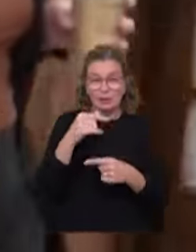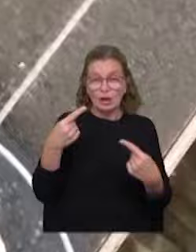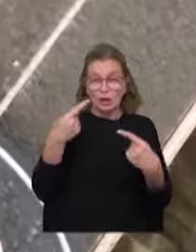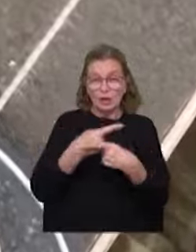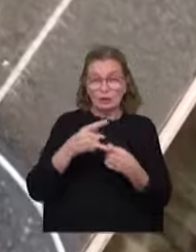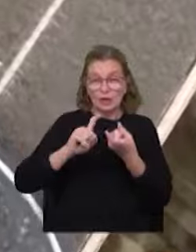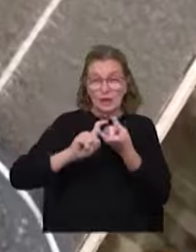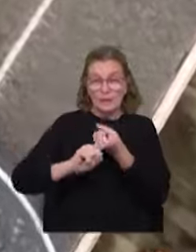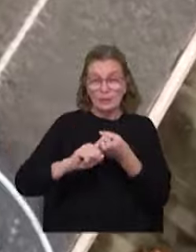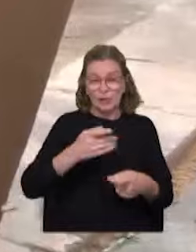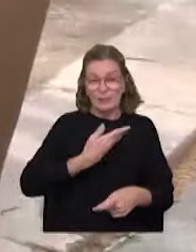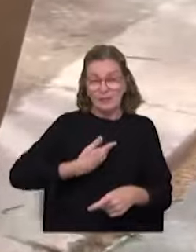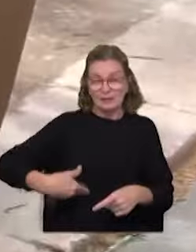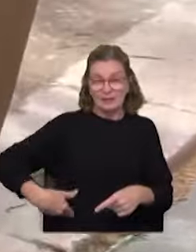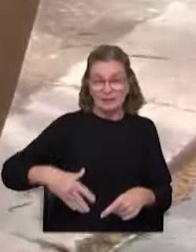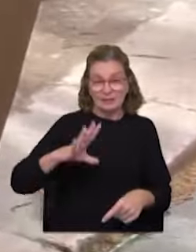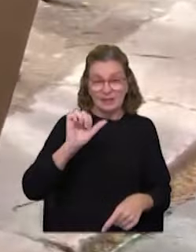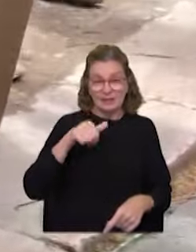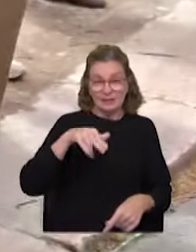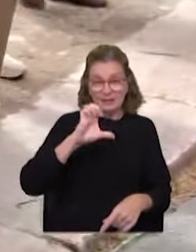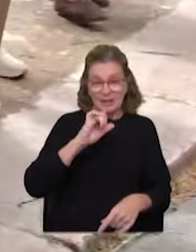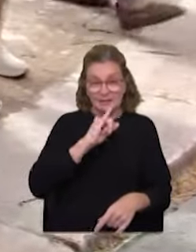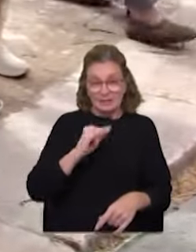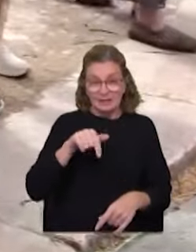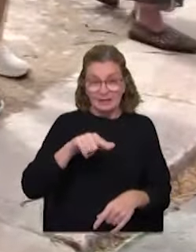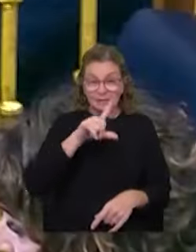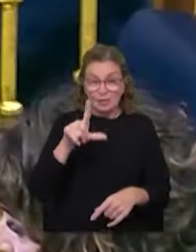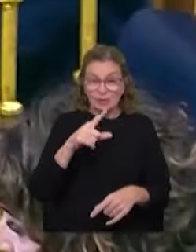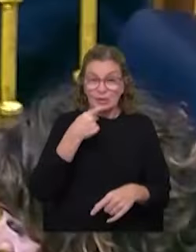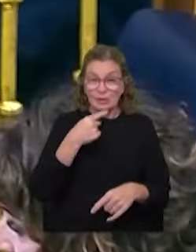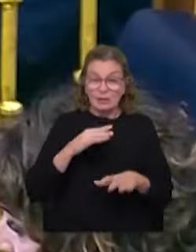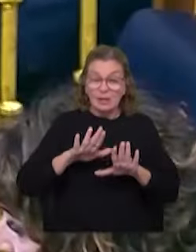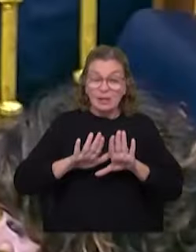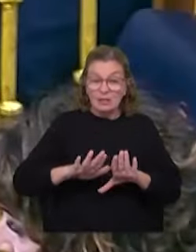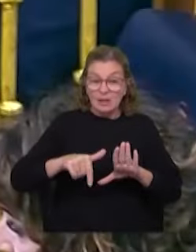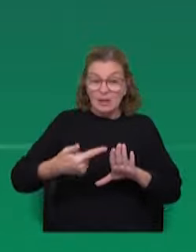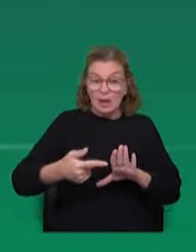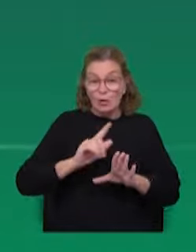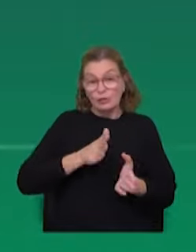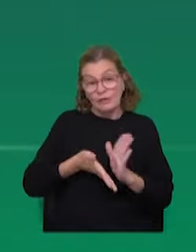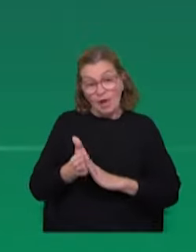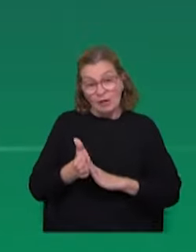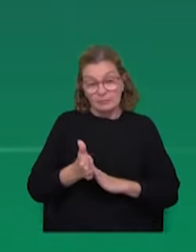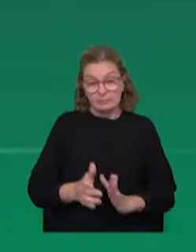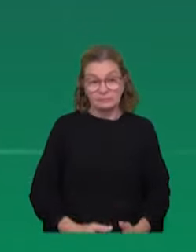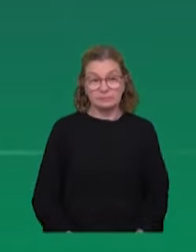esposa del presidente Pedro Sánchez que este lunes anunciará si renuncia o se mantiene en el